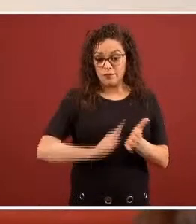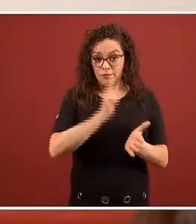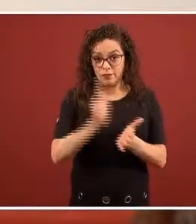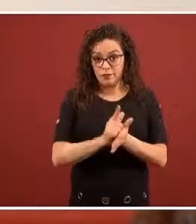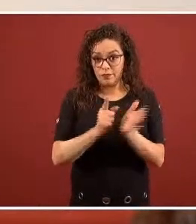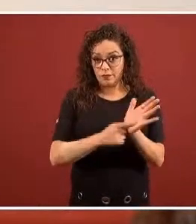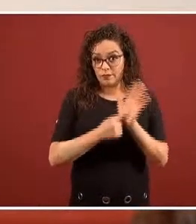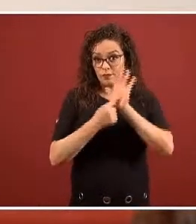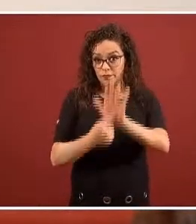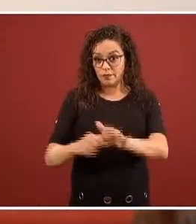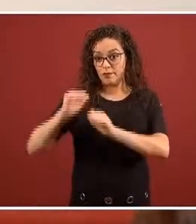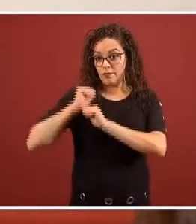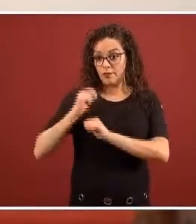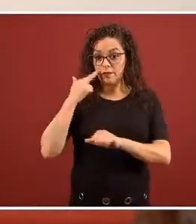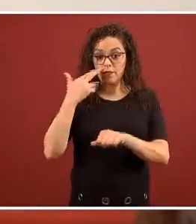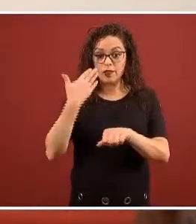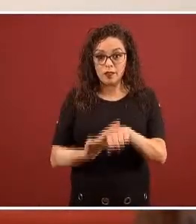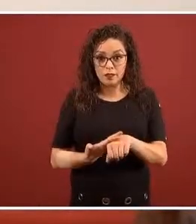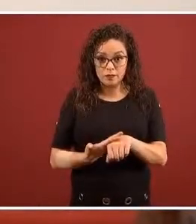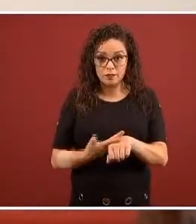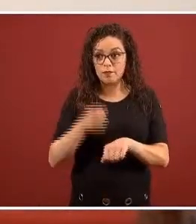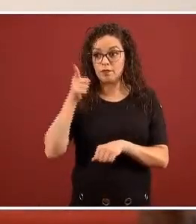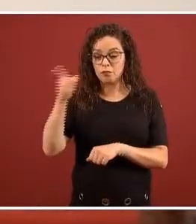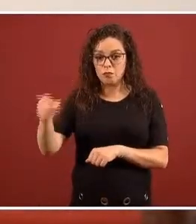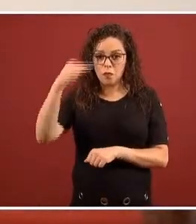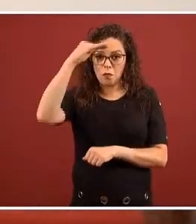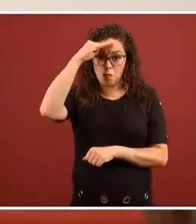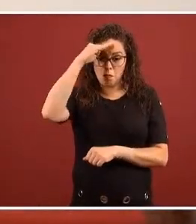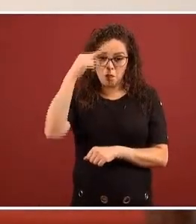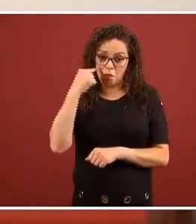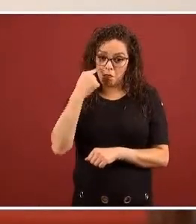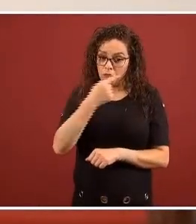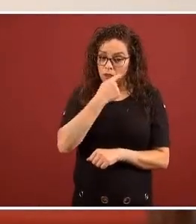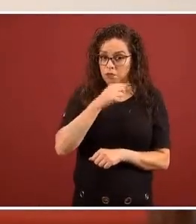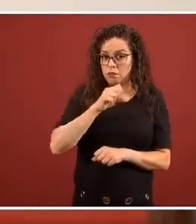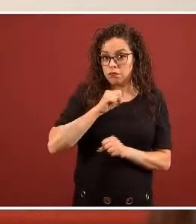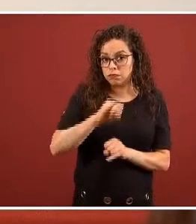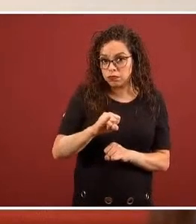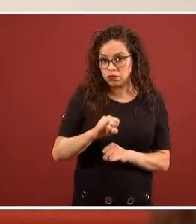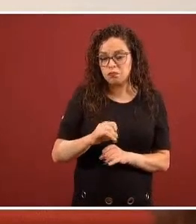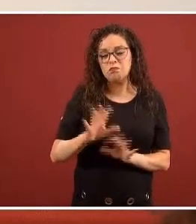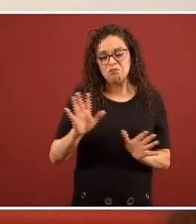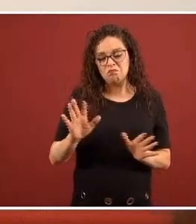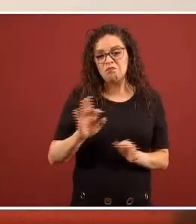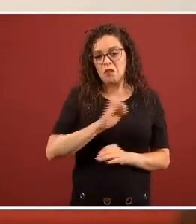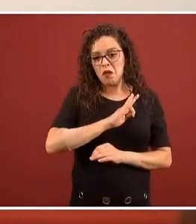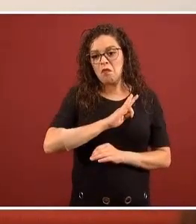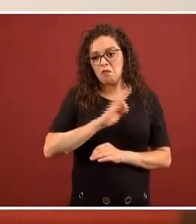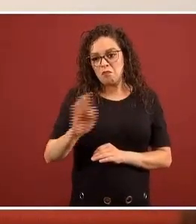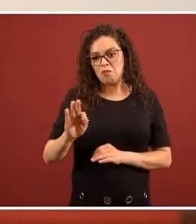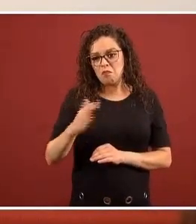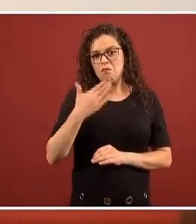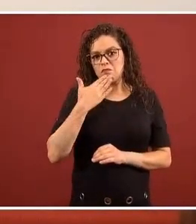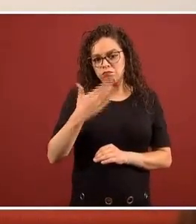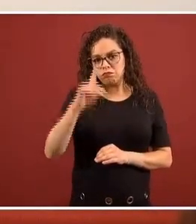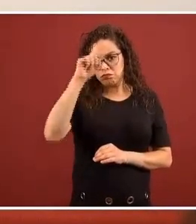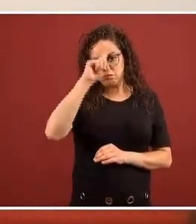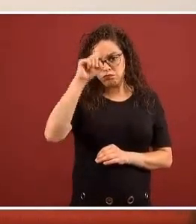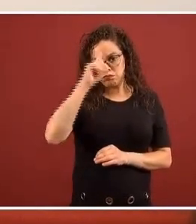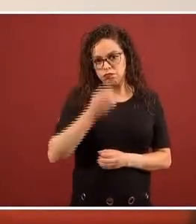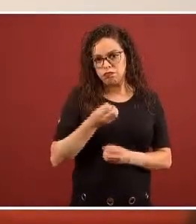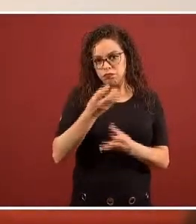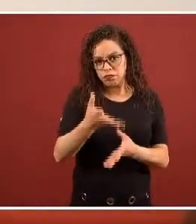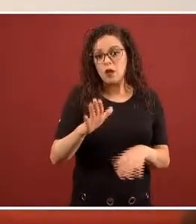así lo consideran, yo creo que sería una buena recomendación, por lo que le digo, es